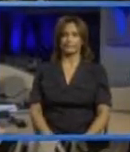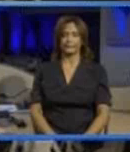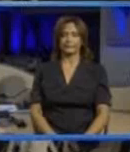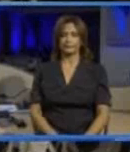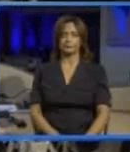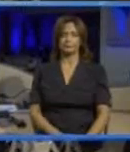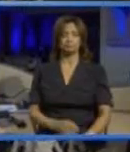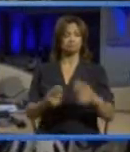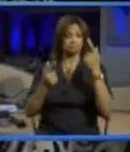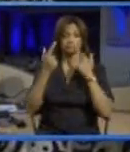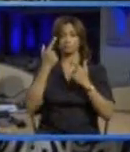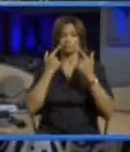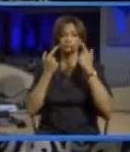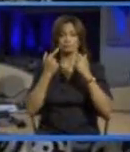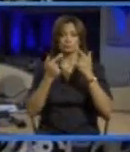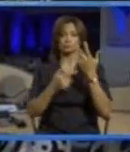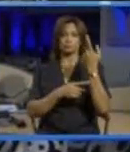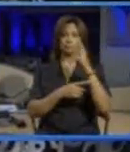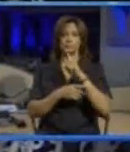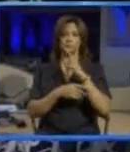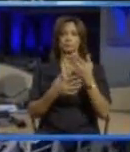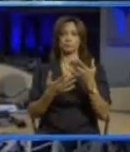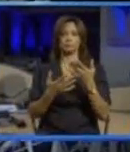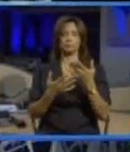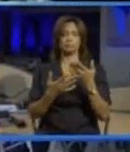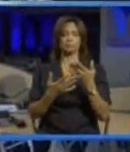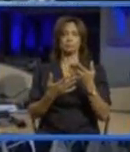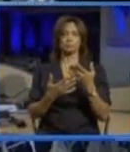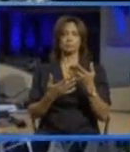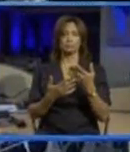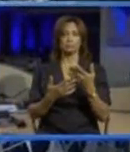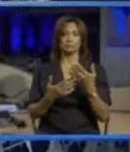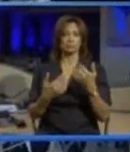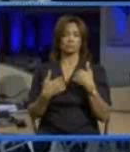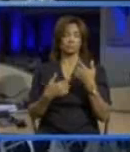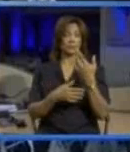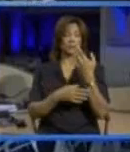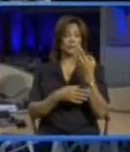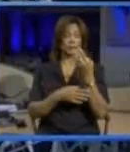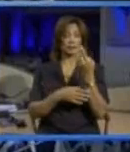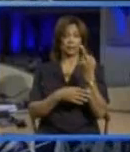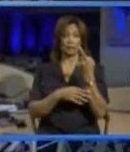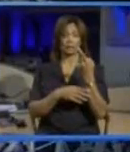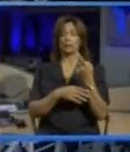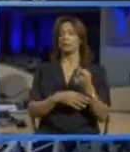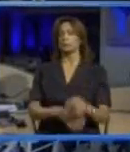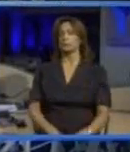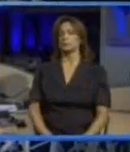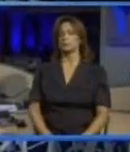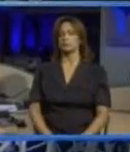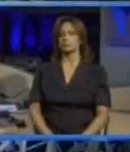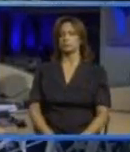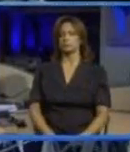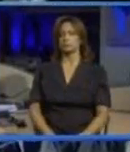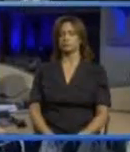Ay. Ay, porque papá, ya tuvo una hija afuera, ya hace 15, 16 años de eso, ya hace mucho de